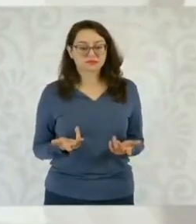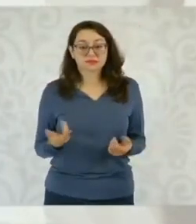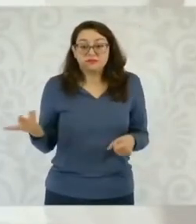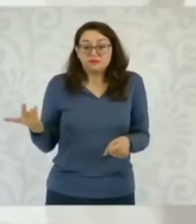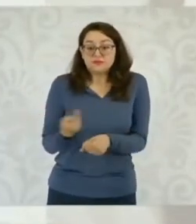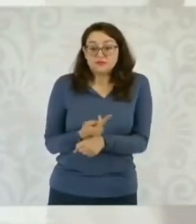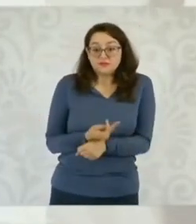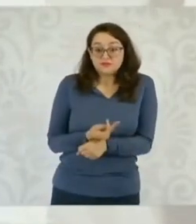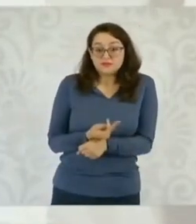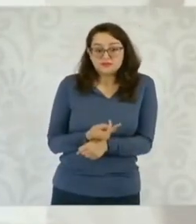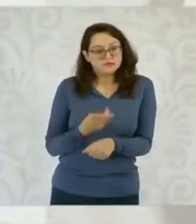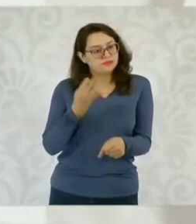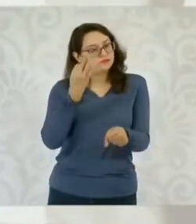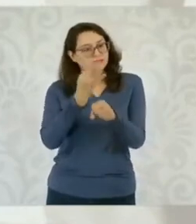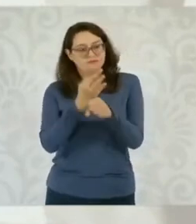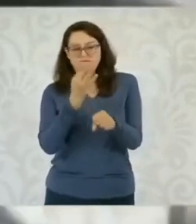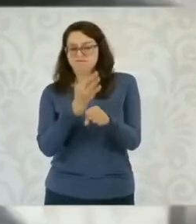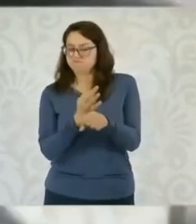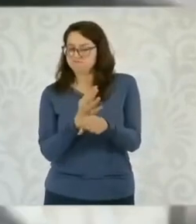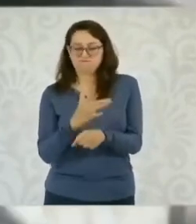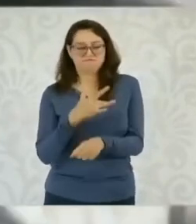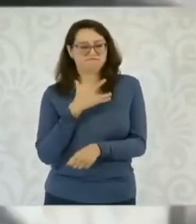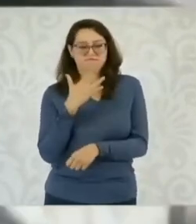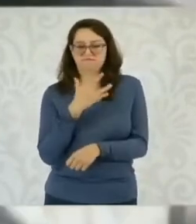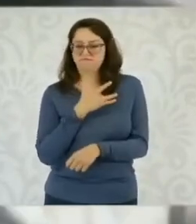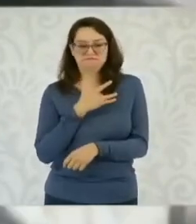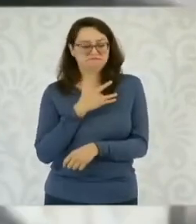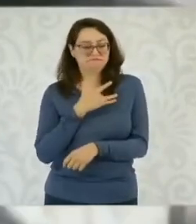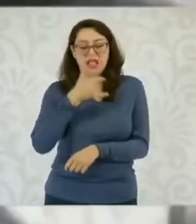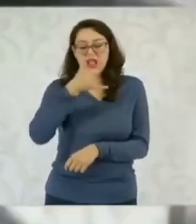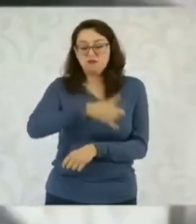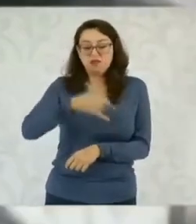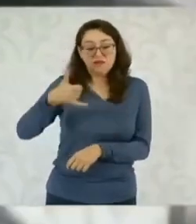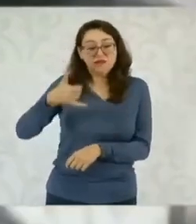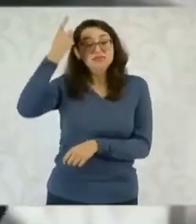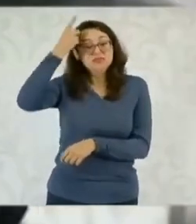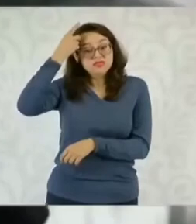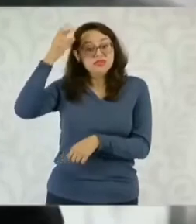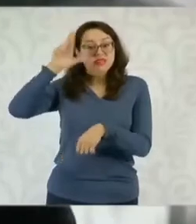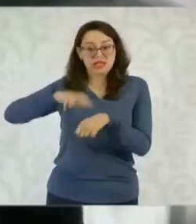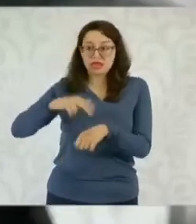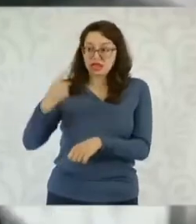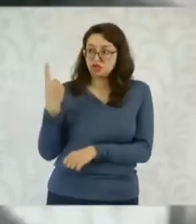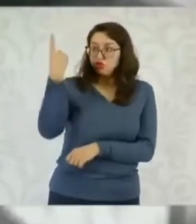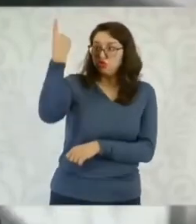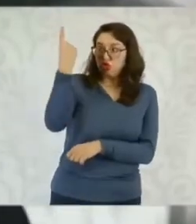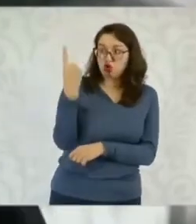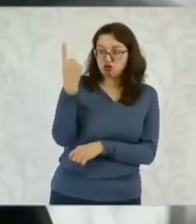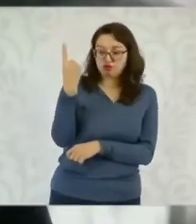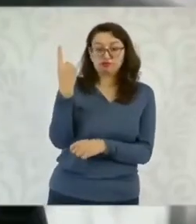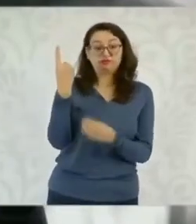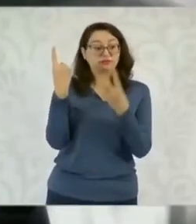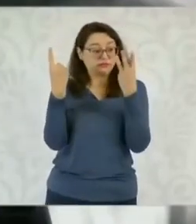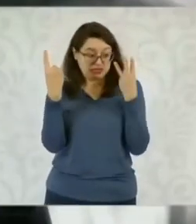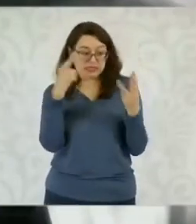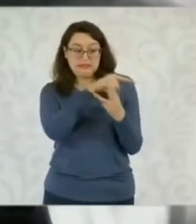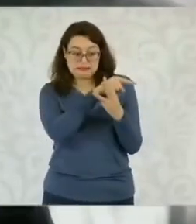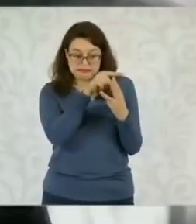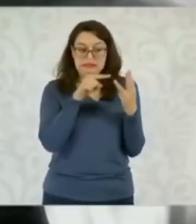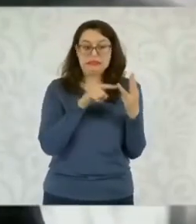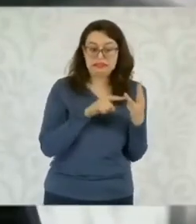Entonces, ¿qué es lo que estamos haciendo ahora? Decir, a ver, hay un director del Infonavit, hay un consejo